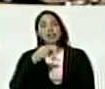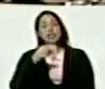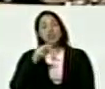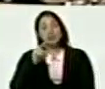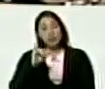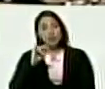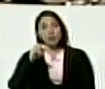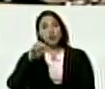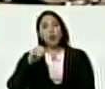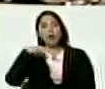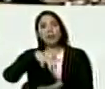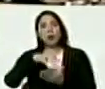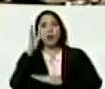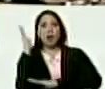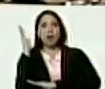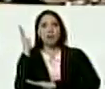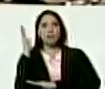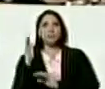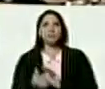donde